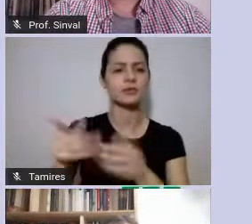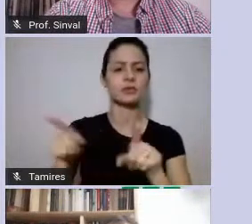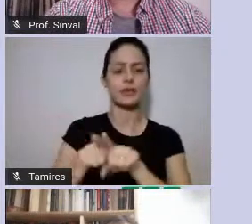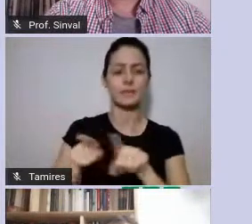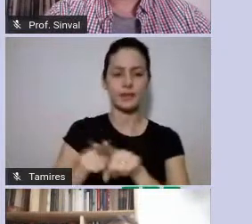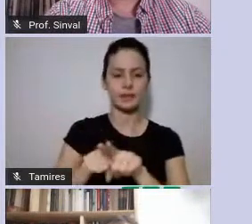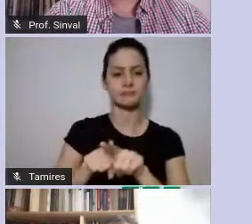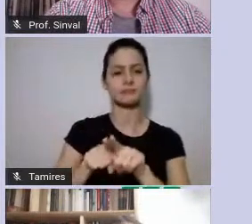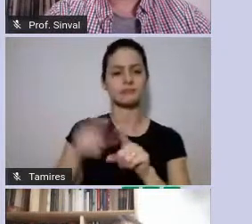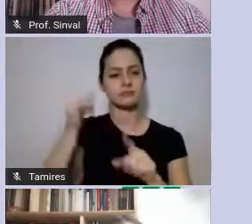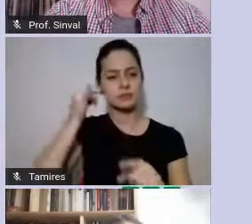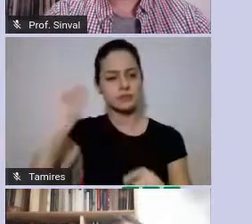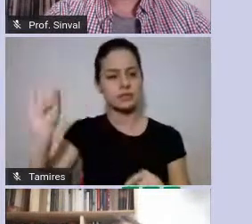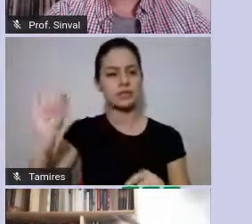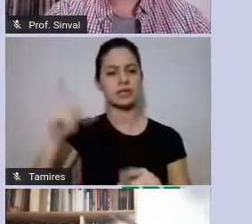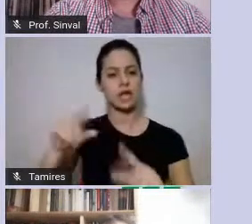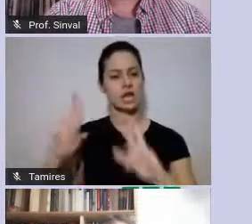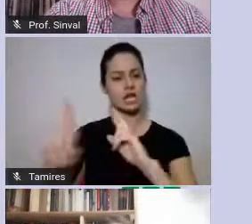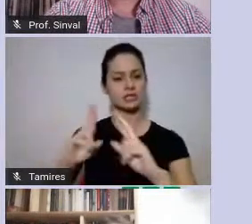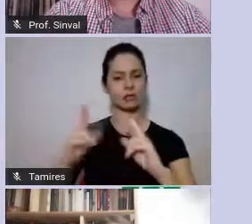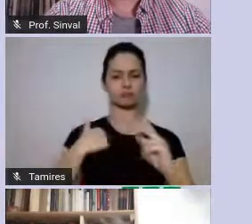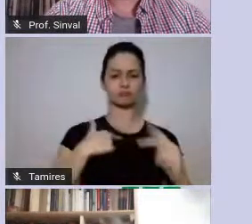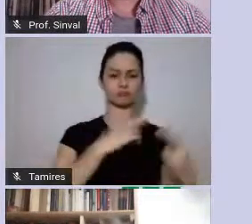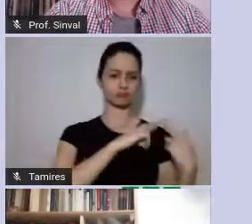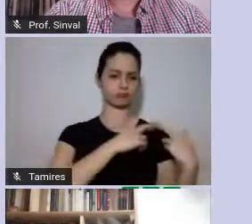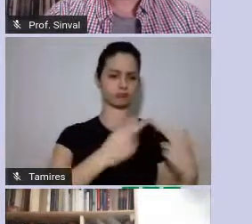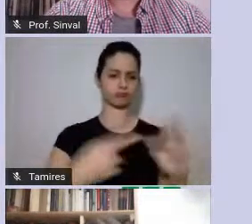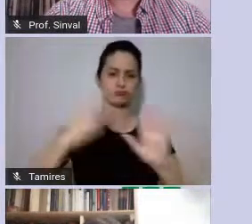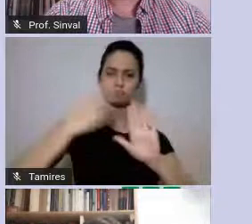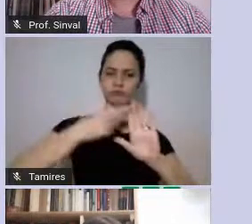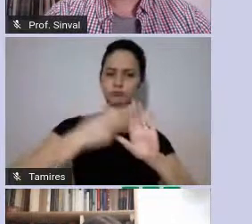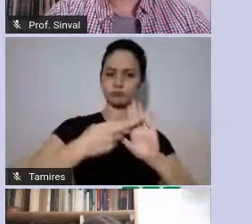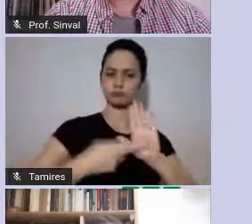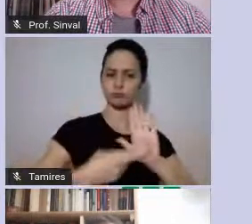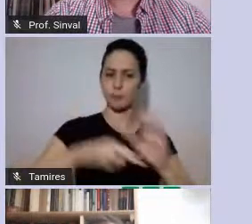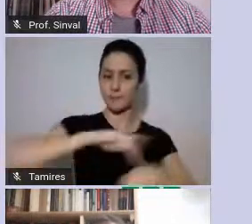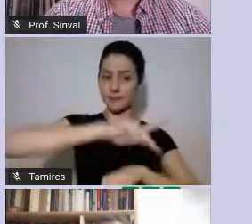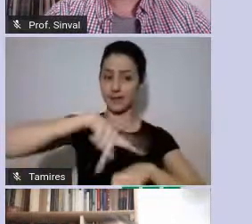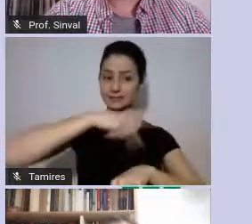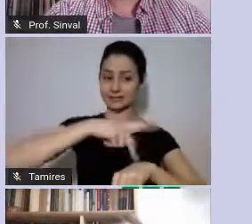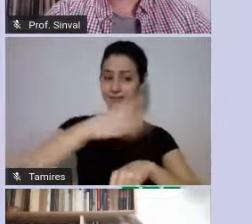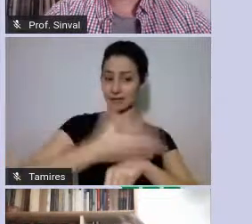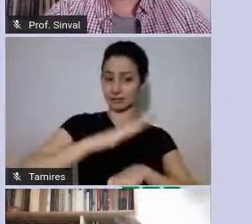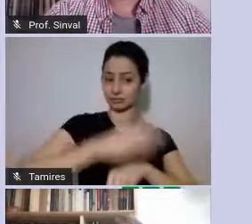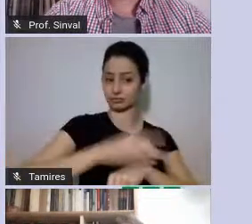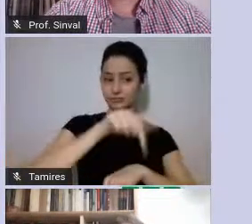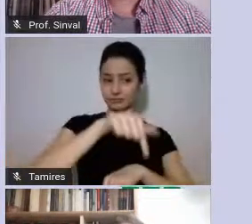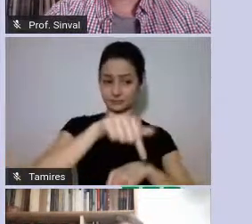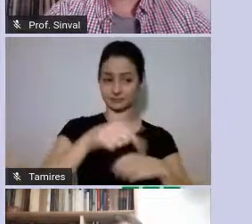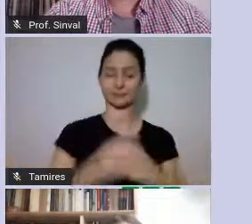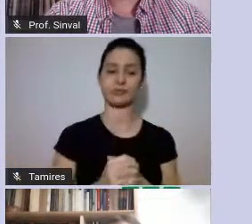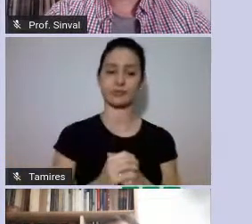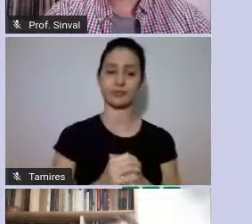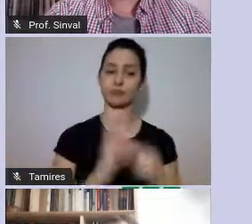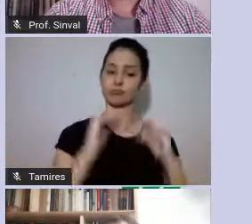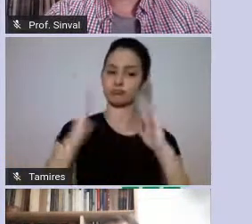la enseñanza de la doctrina y al registro de las prácticas locales. Por un lado,